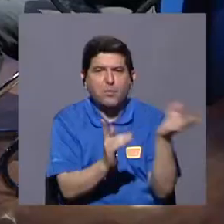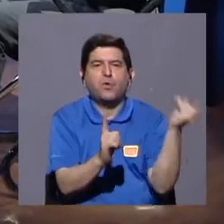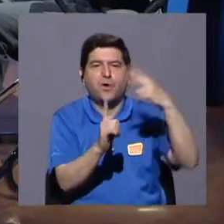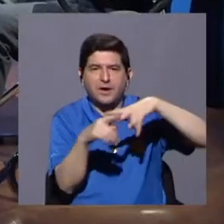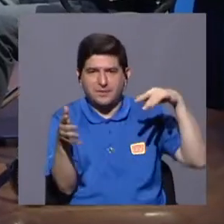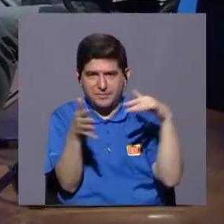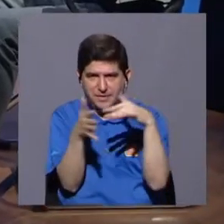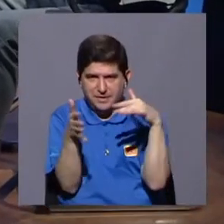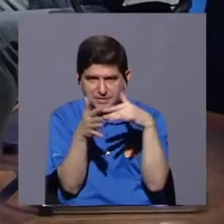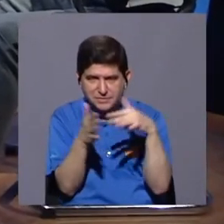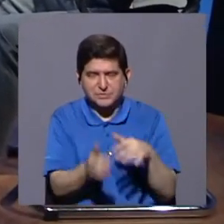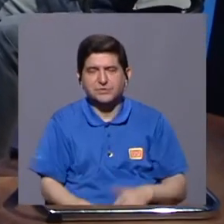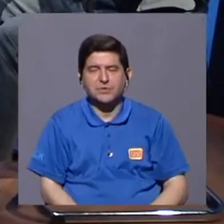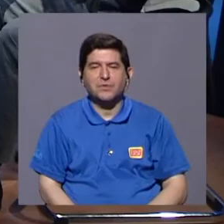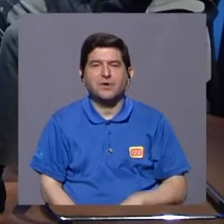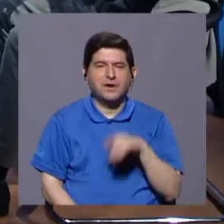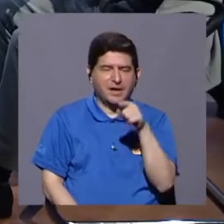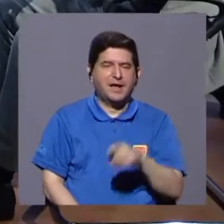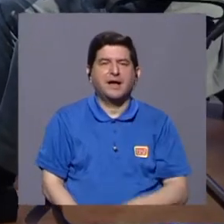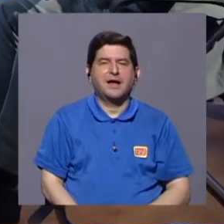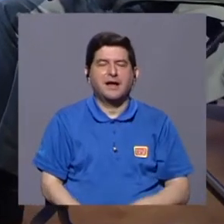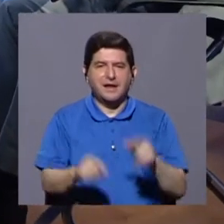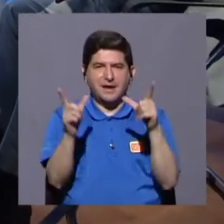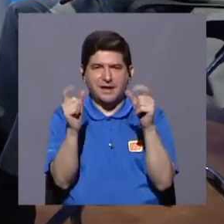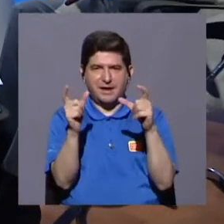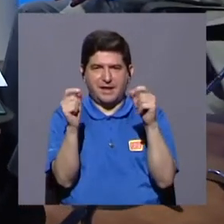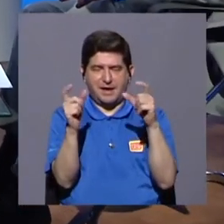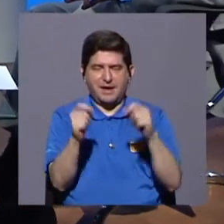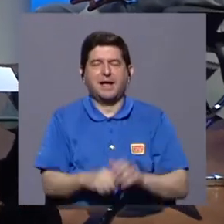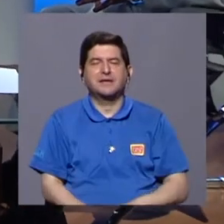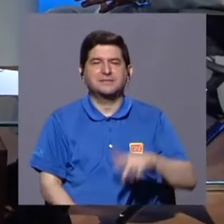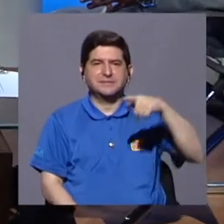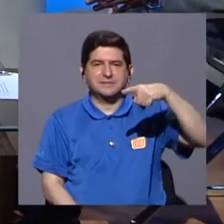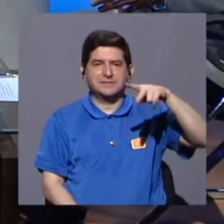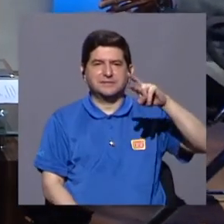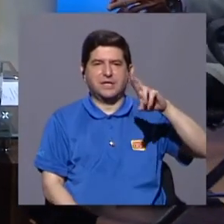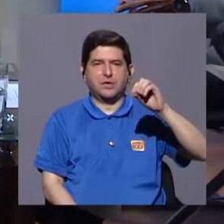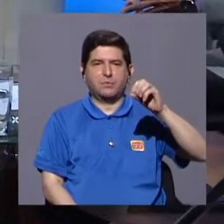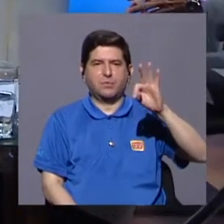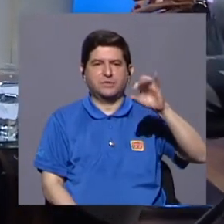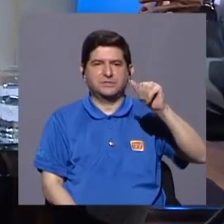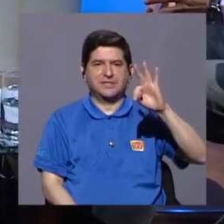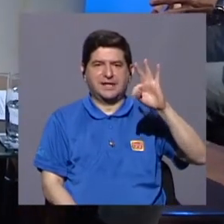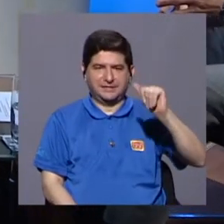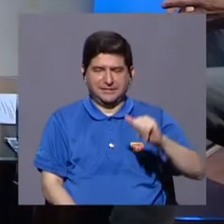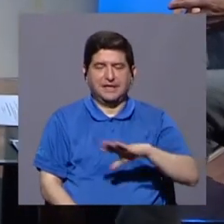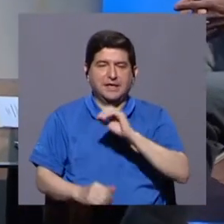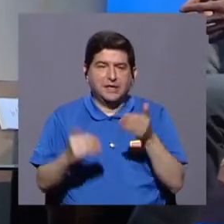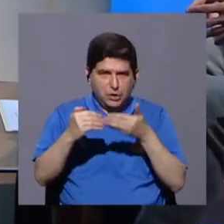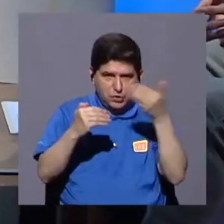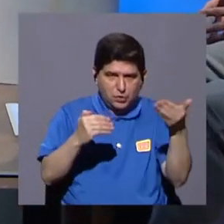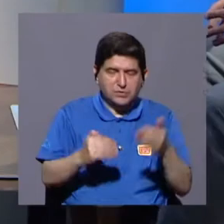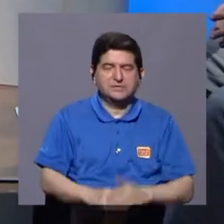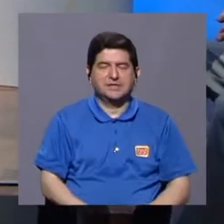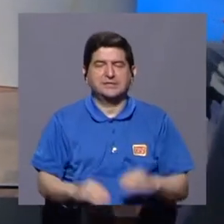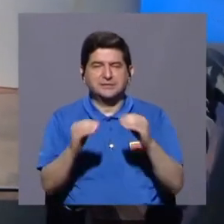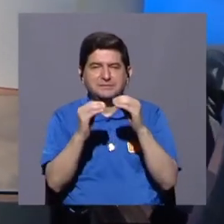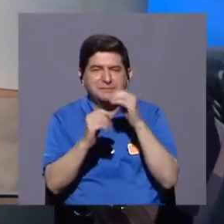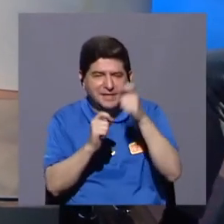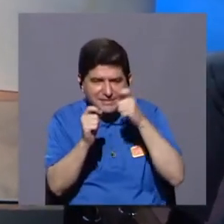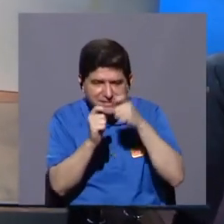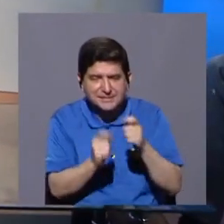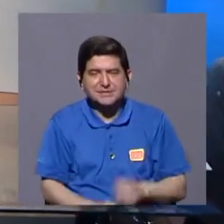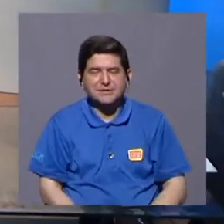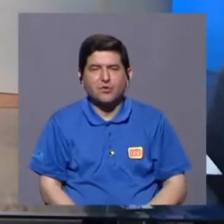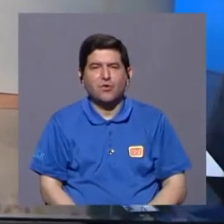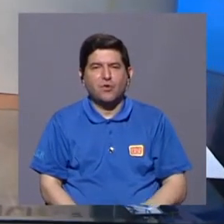estudio epidemiológico molecular de cáncer de próstata allá en el sur de chile y un poquito de cosas ya más finas como edición